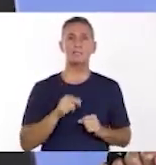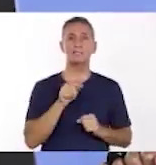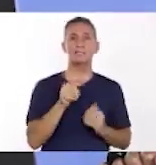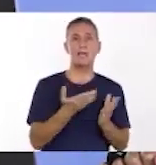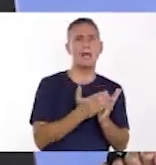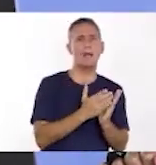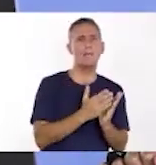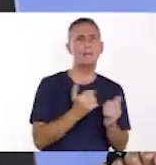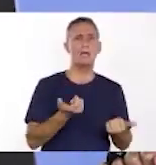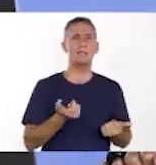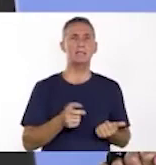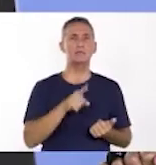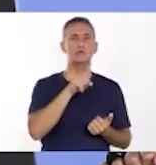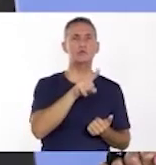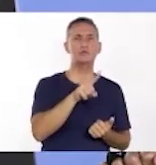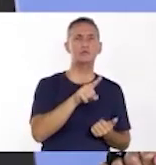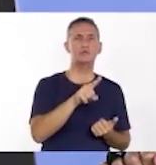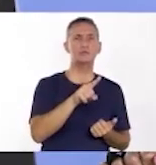en la página